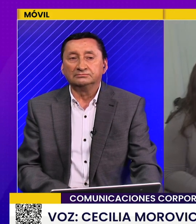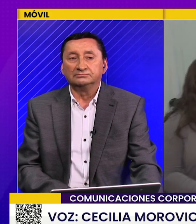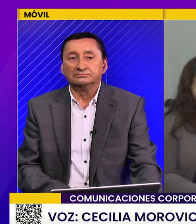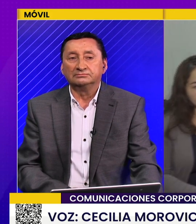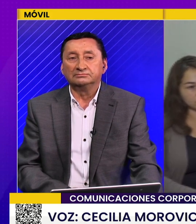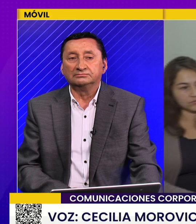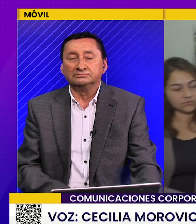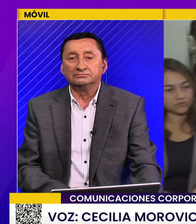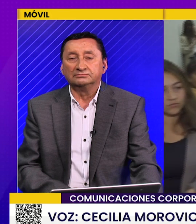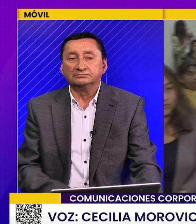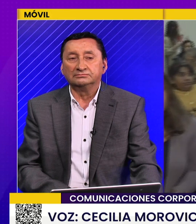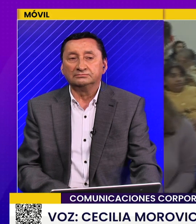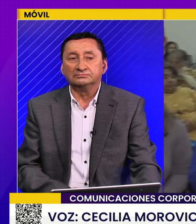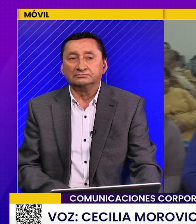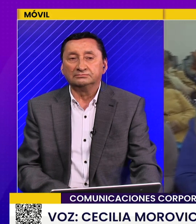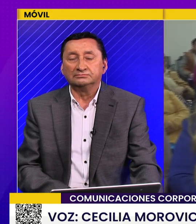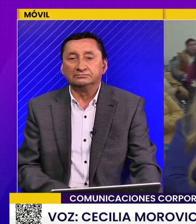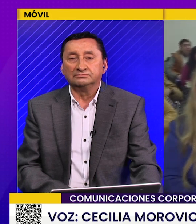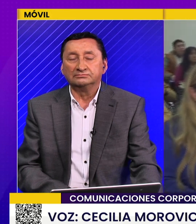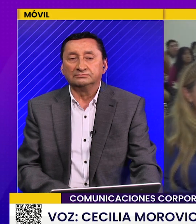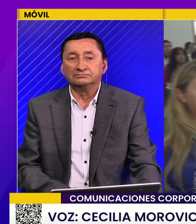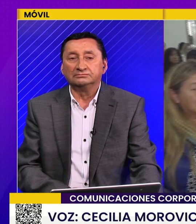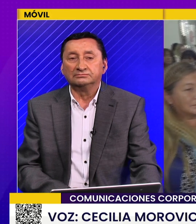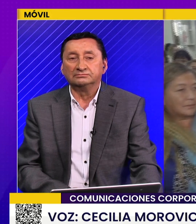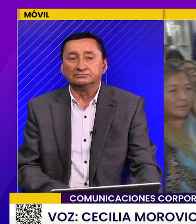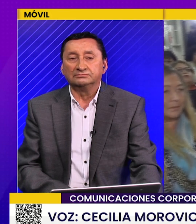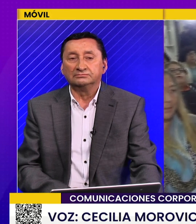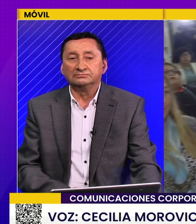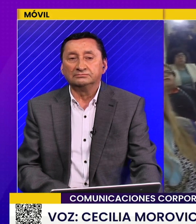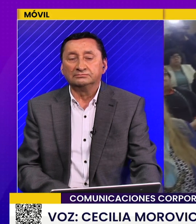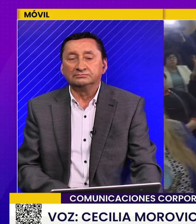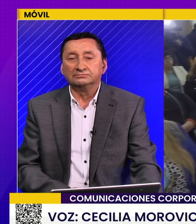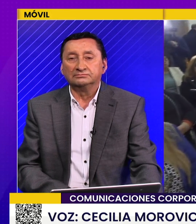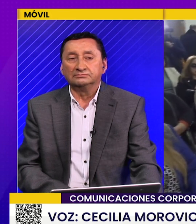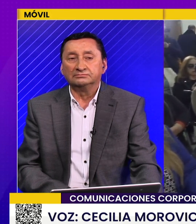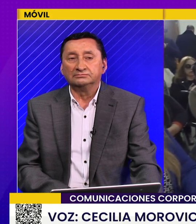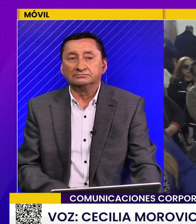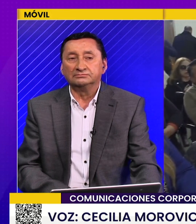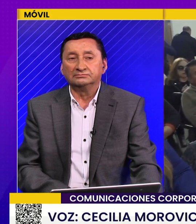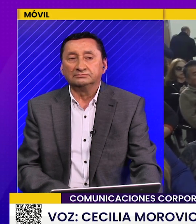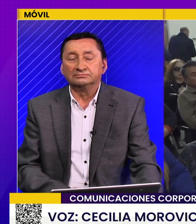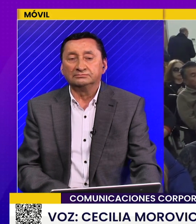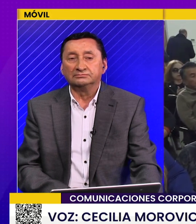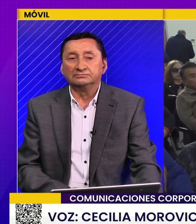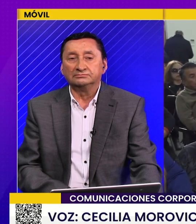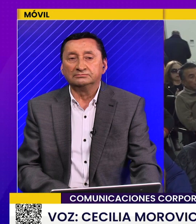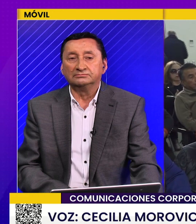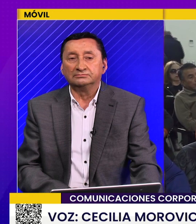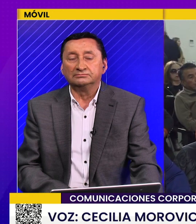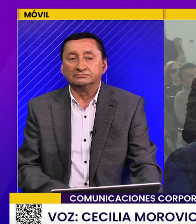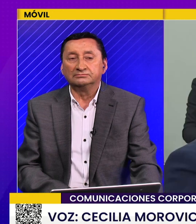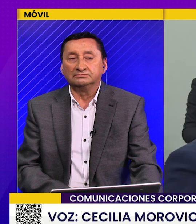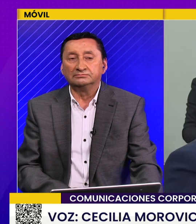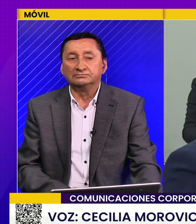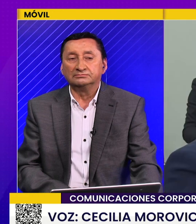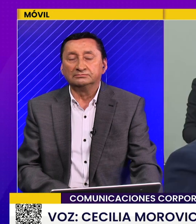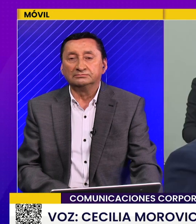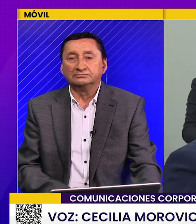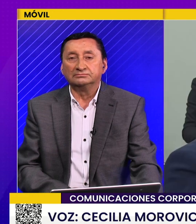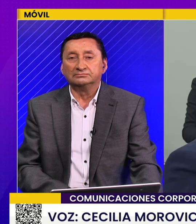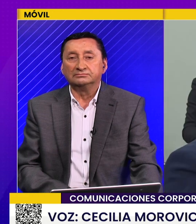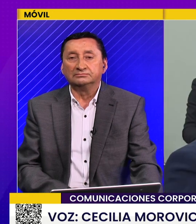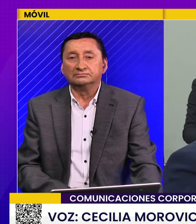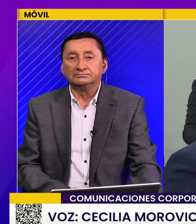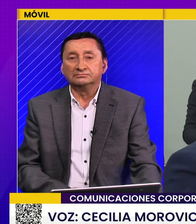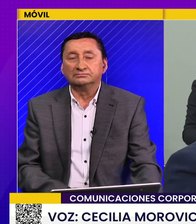personas. No promoverlos, sino que protegerlos que se hagan realidad. Porque promover es como